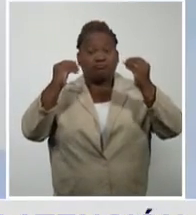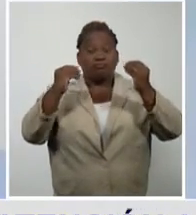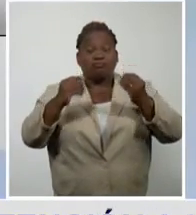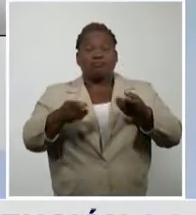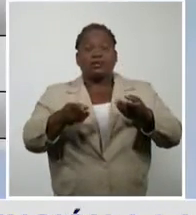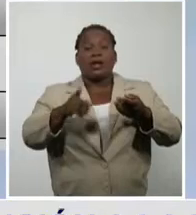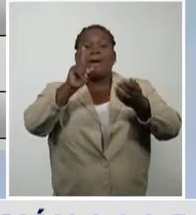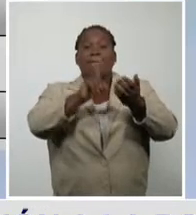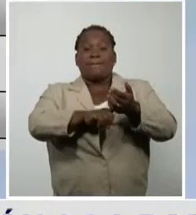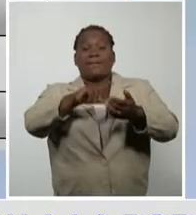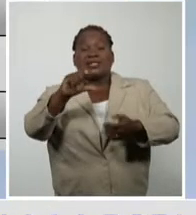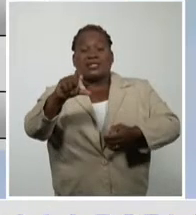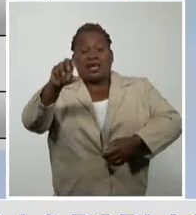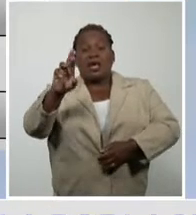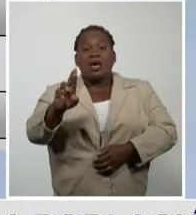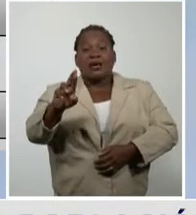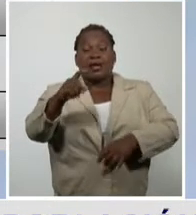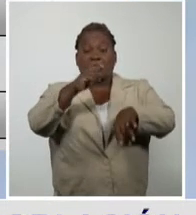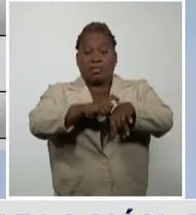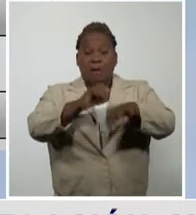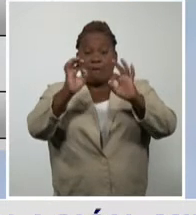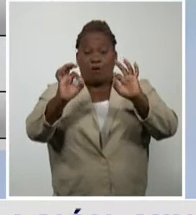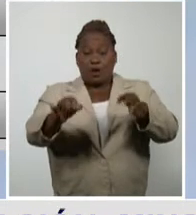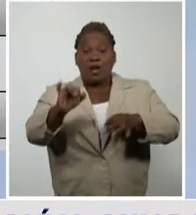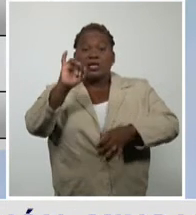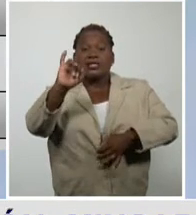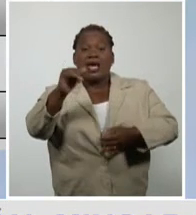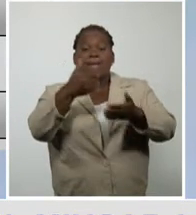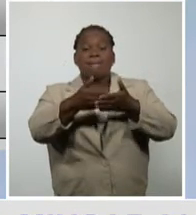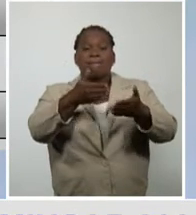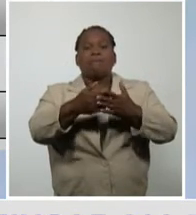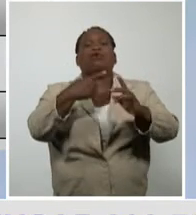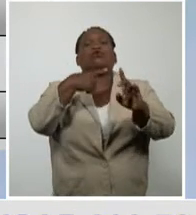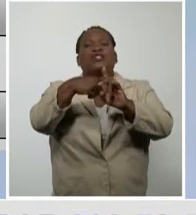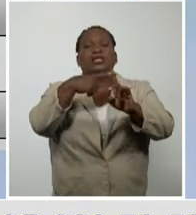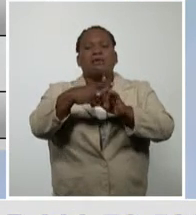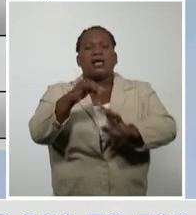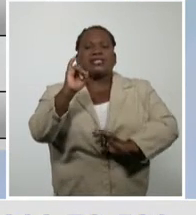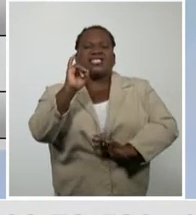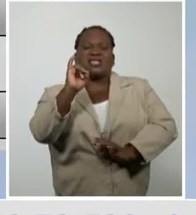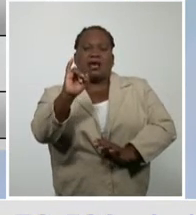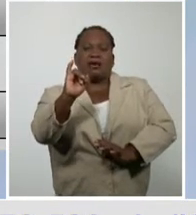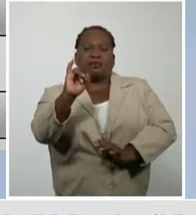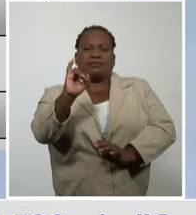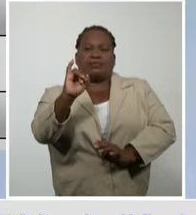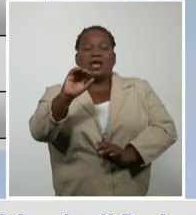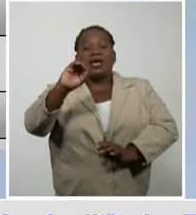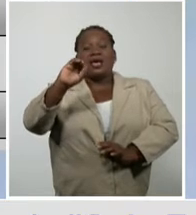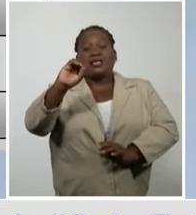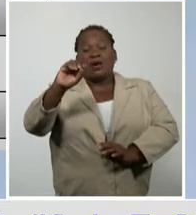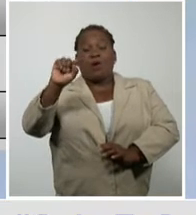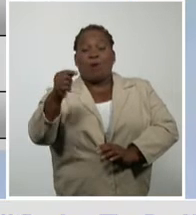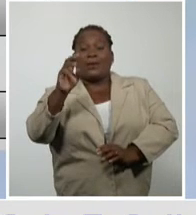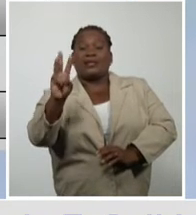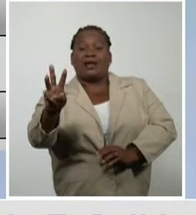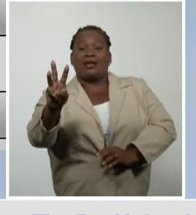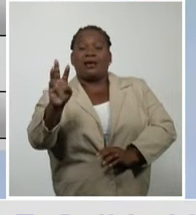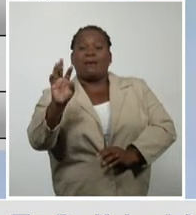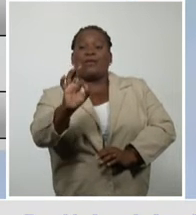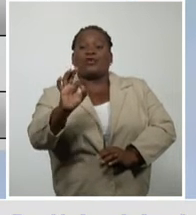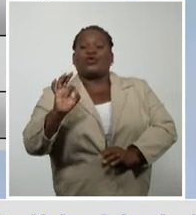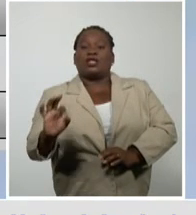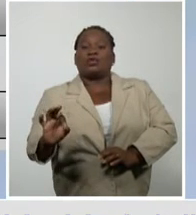PCR en tiempo real, 6 muestras resultaron positivas, o sea, el 0,3%.